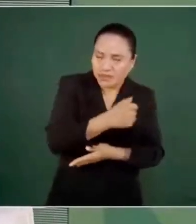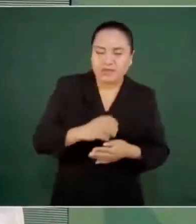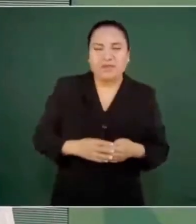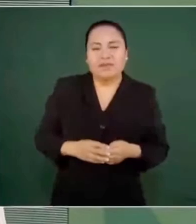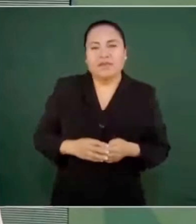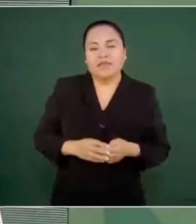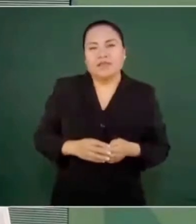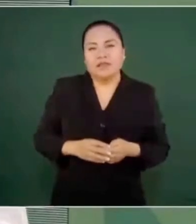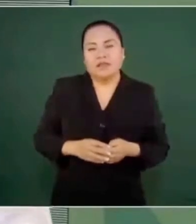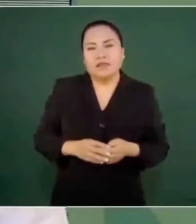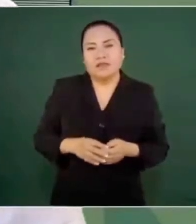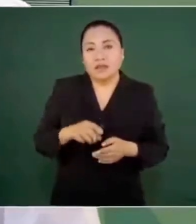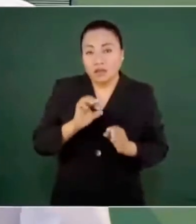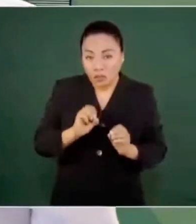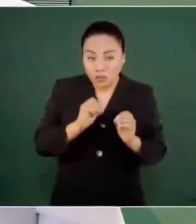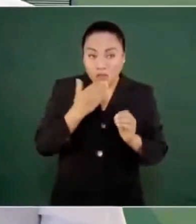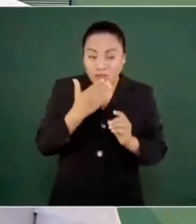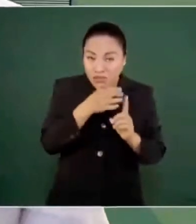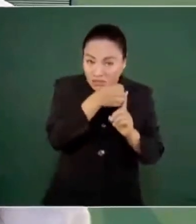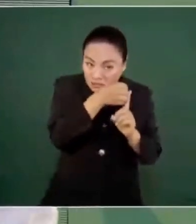se ponen al corriente